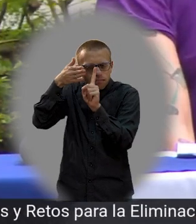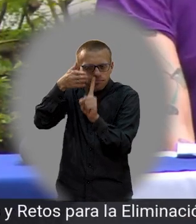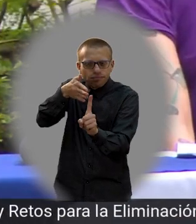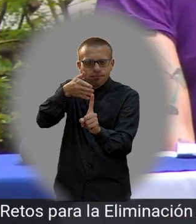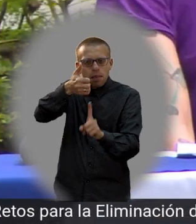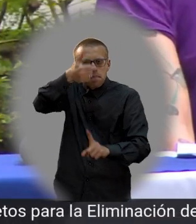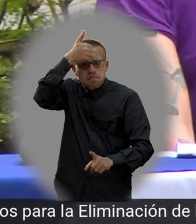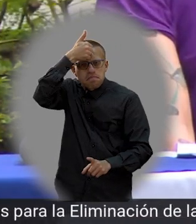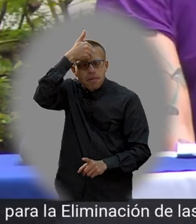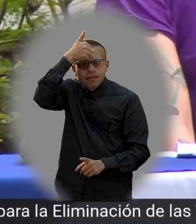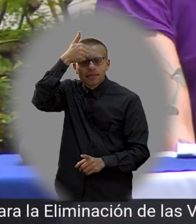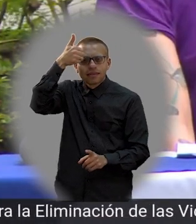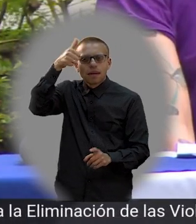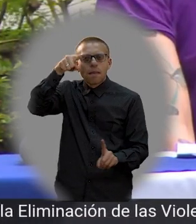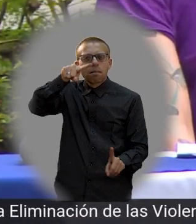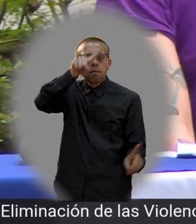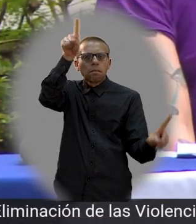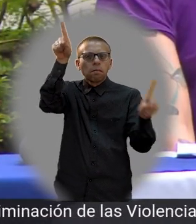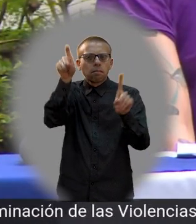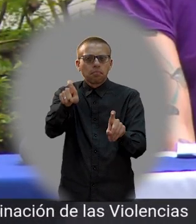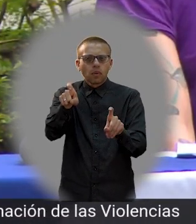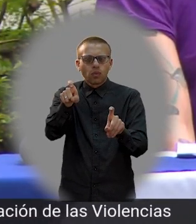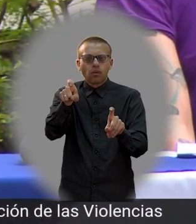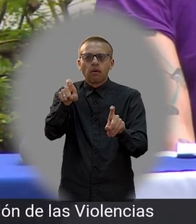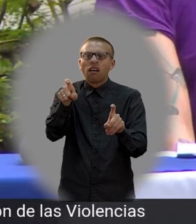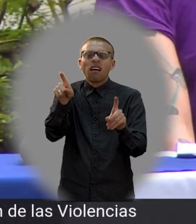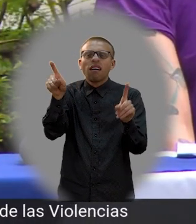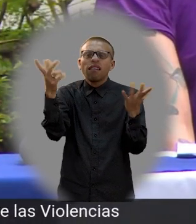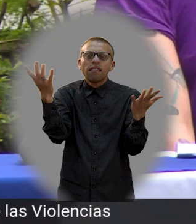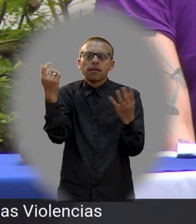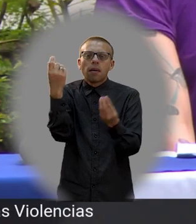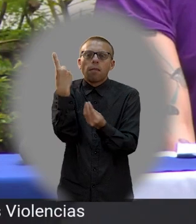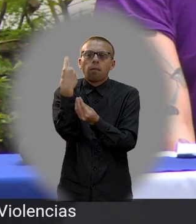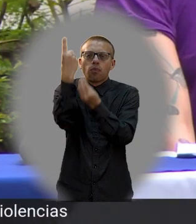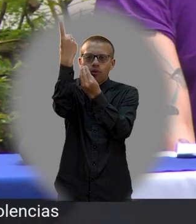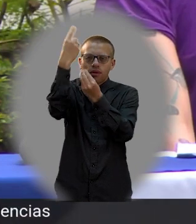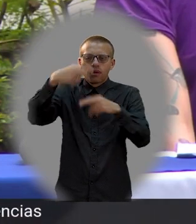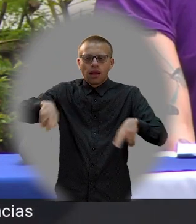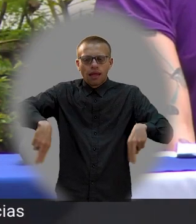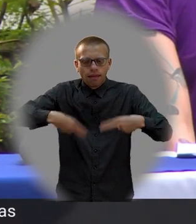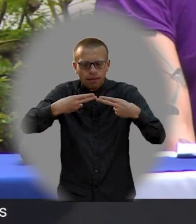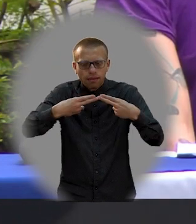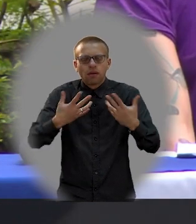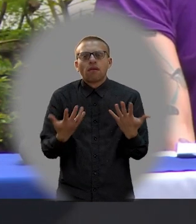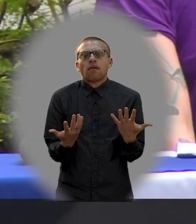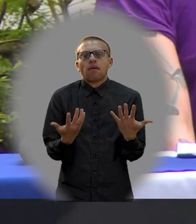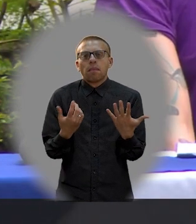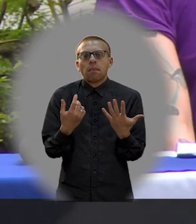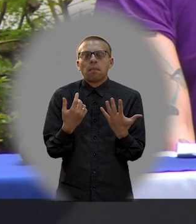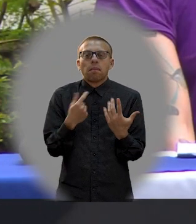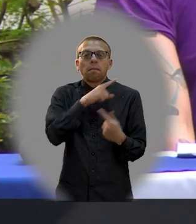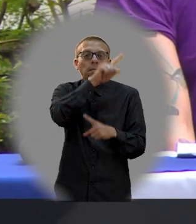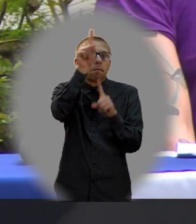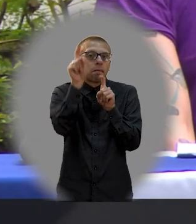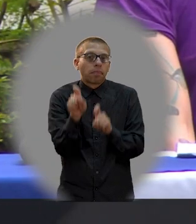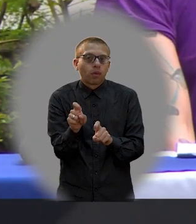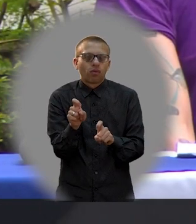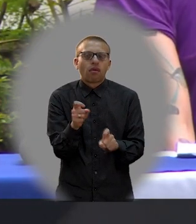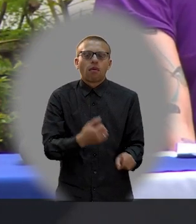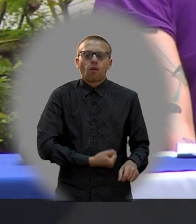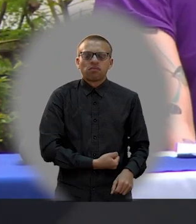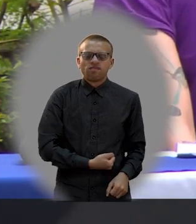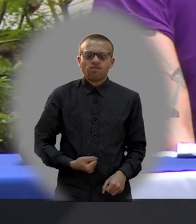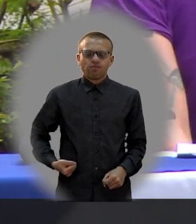complementario, la pregunta por las políticas de género, la pregunta por el patriarcado? Quizá quisiera